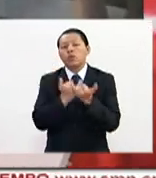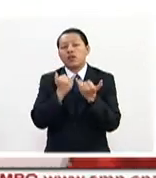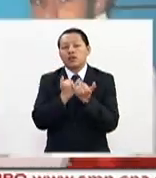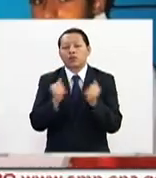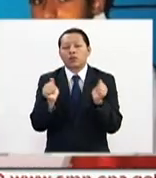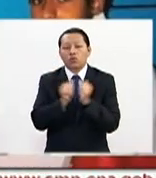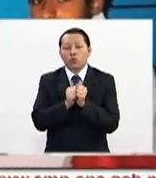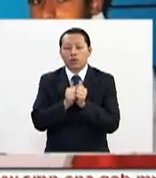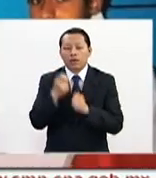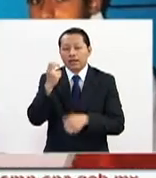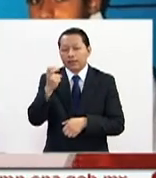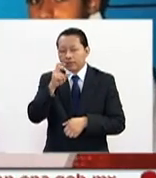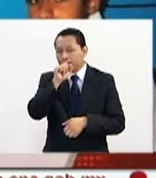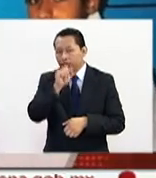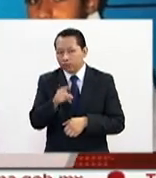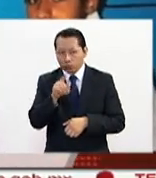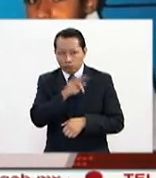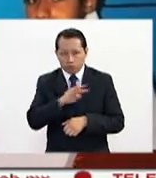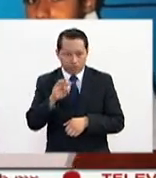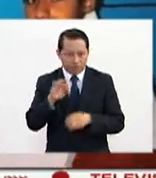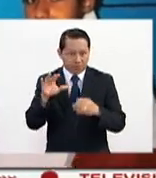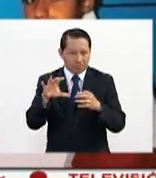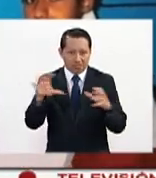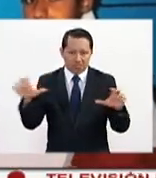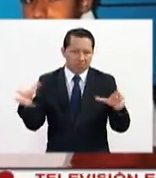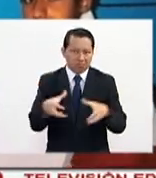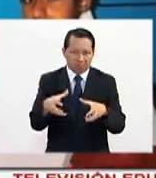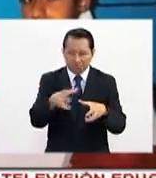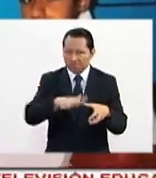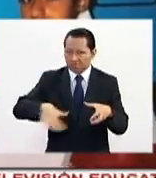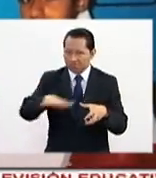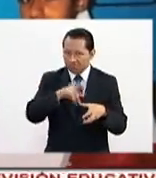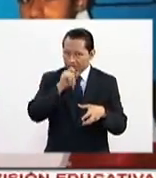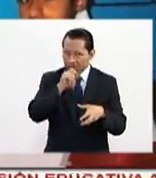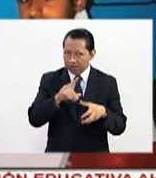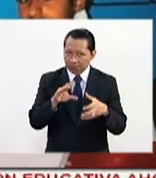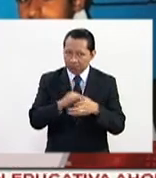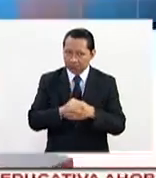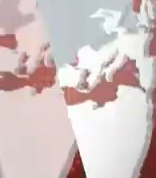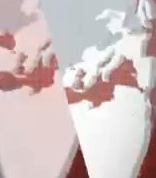esta estructura alrededor de él, esta estructura terrorista alrededor de él.